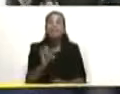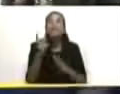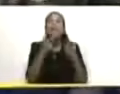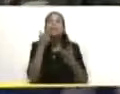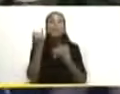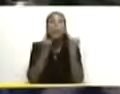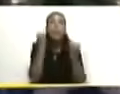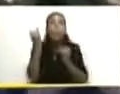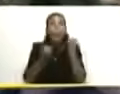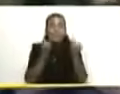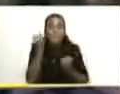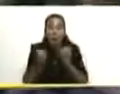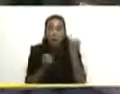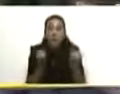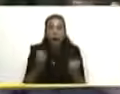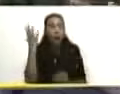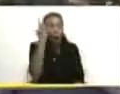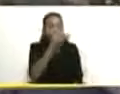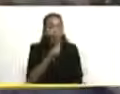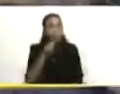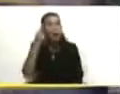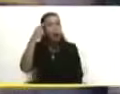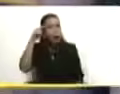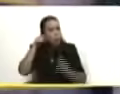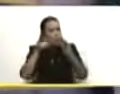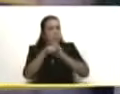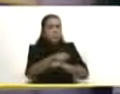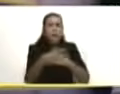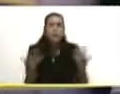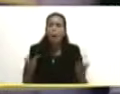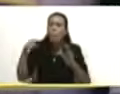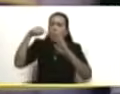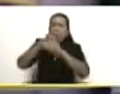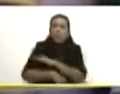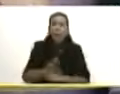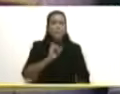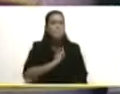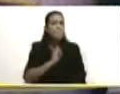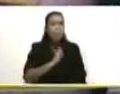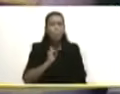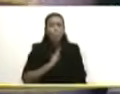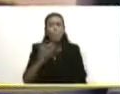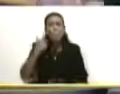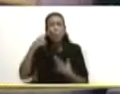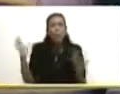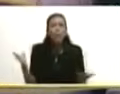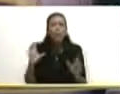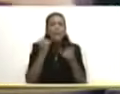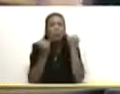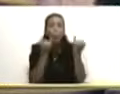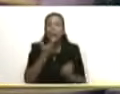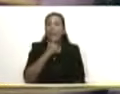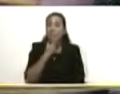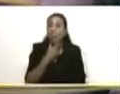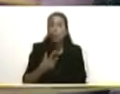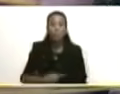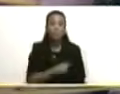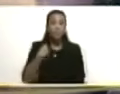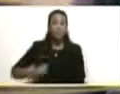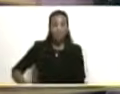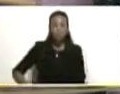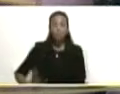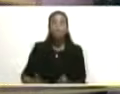Idiomas, para que todos nuestros jóvenes tengan acceso a profundizar su conocimiento en otros idiomas, en inglés, en chino